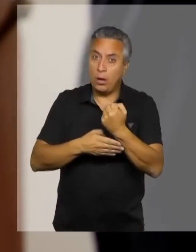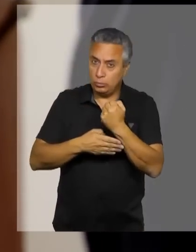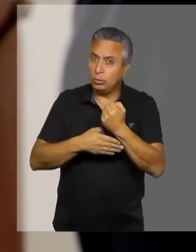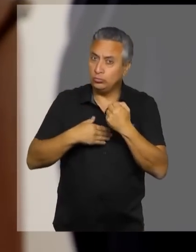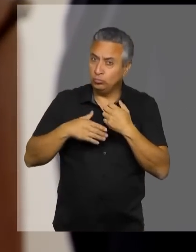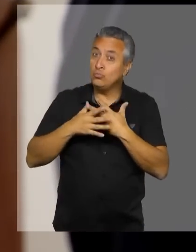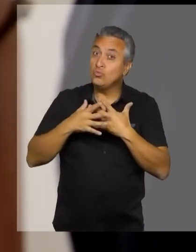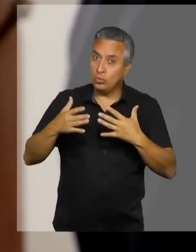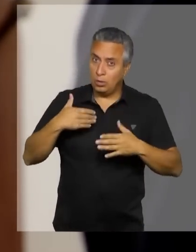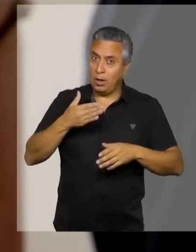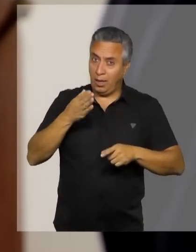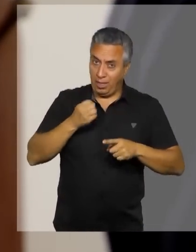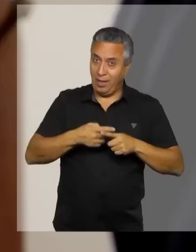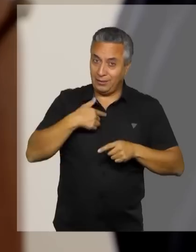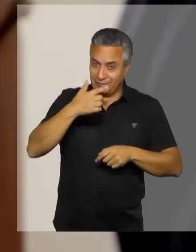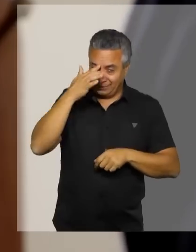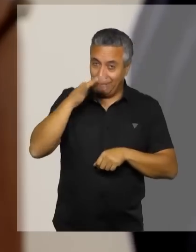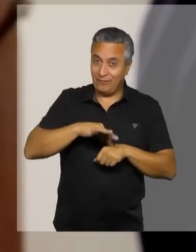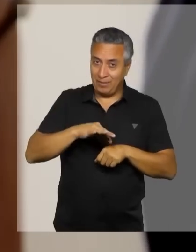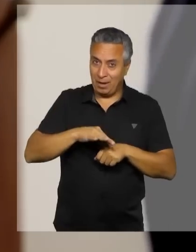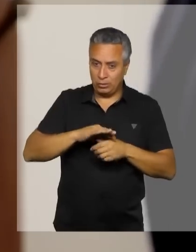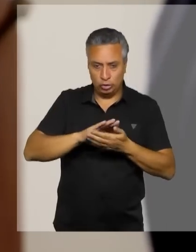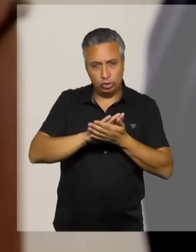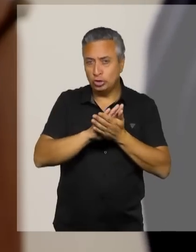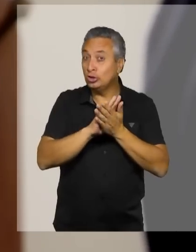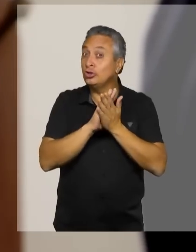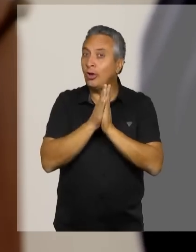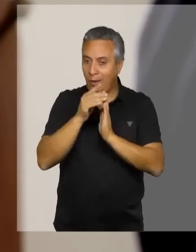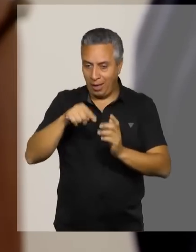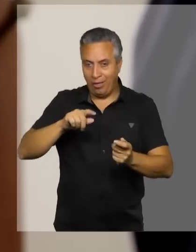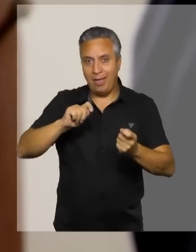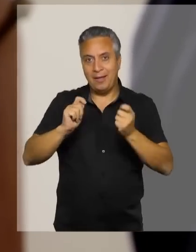y todo se devuelve en esta vida.